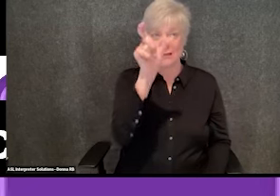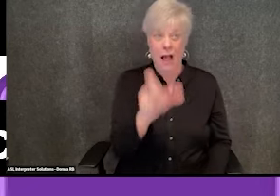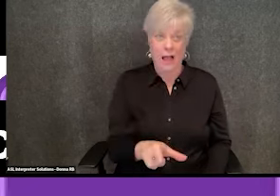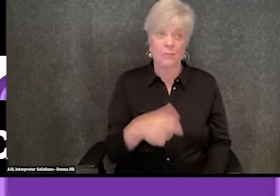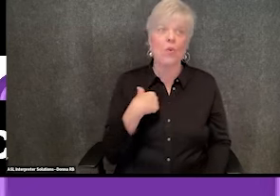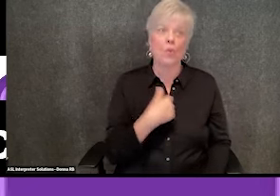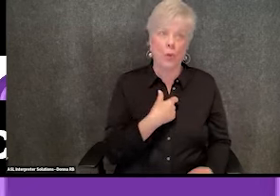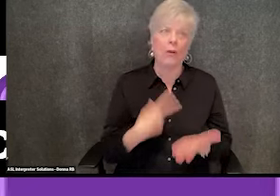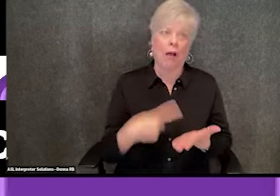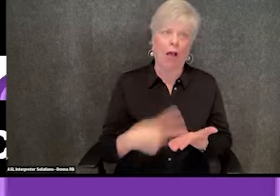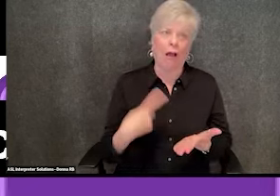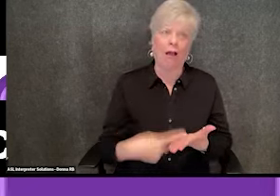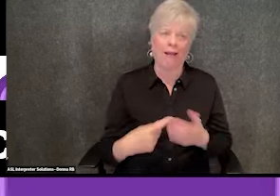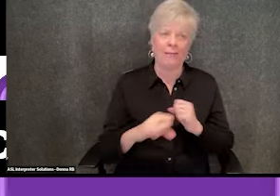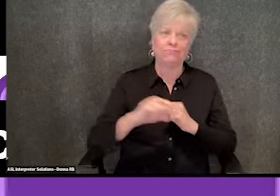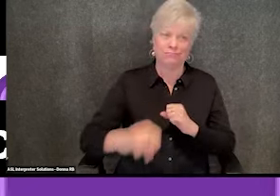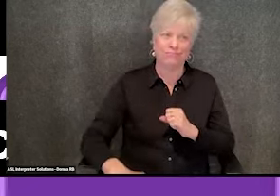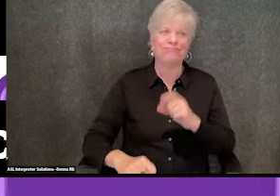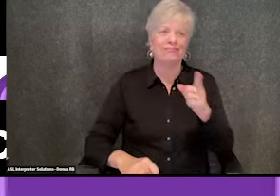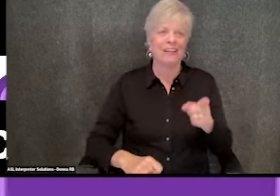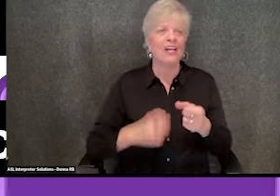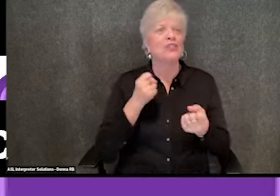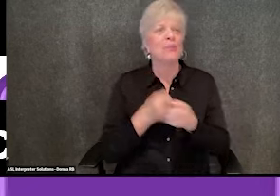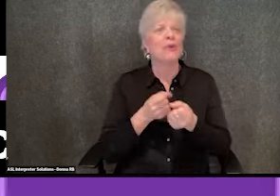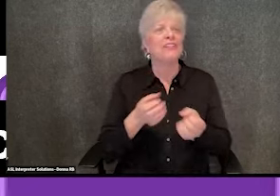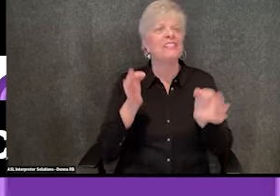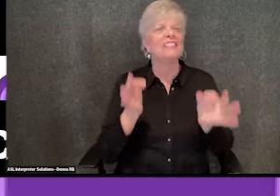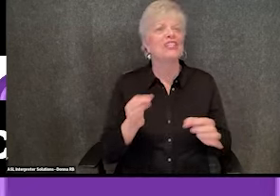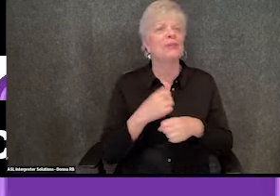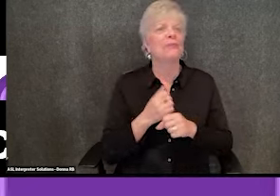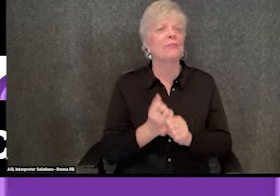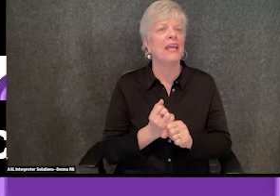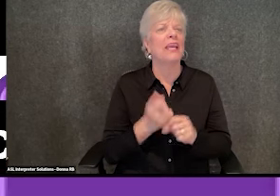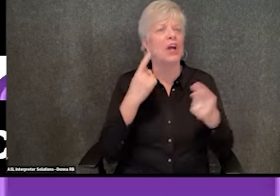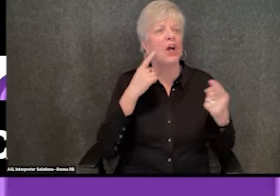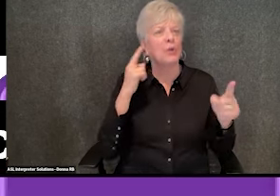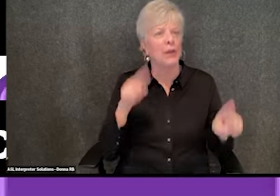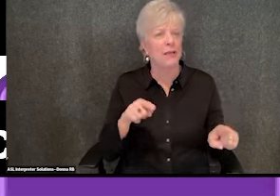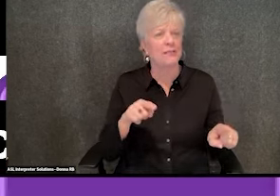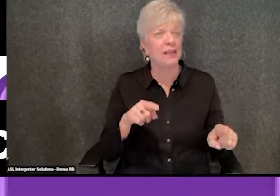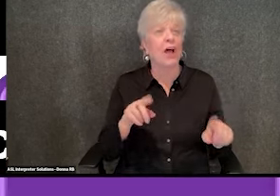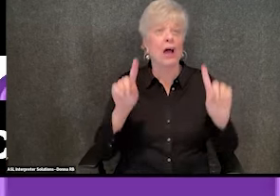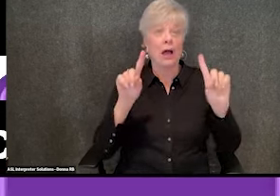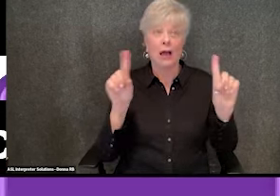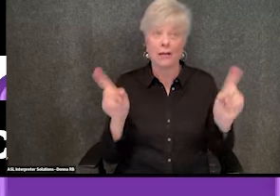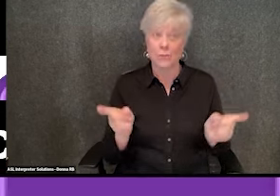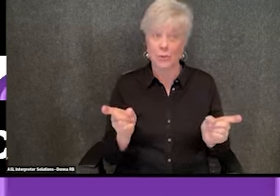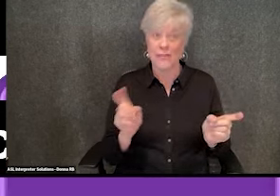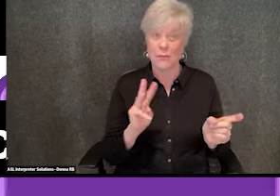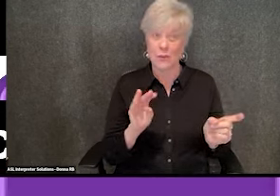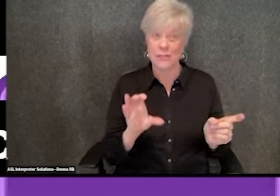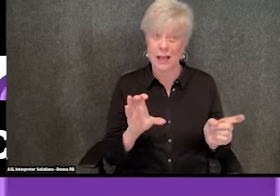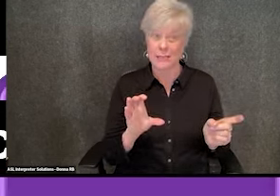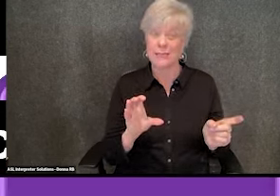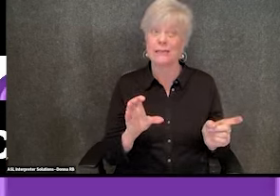importante. Ahora en la segunda parte es la toma de decisiones con apoyo en Wisconsin, la parte amarilla.